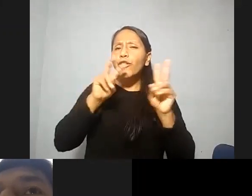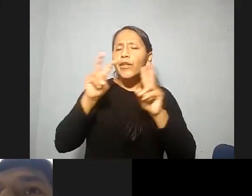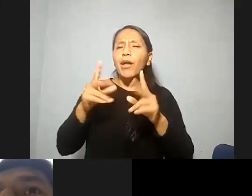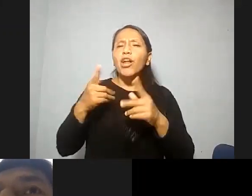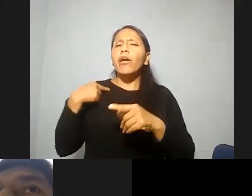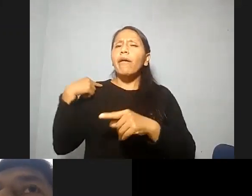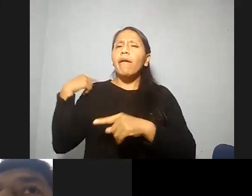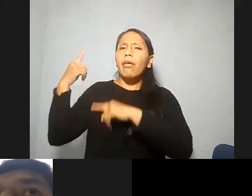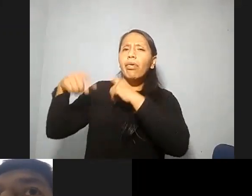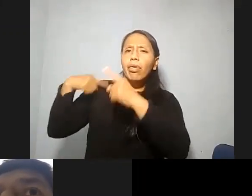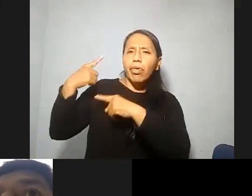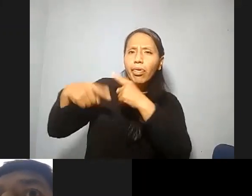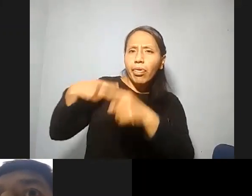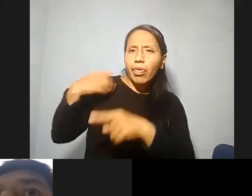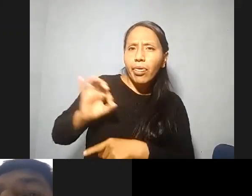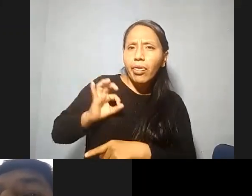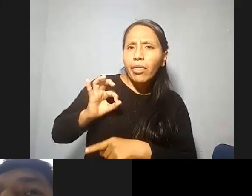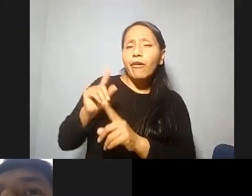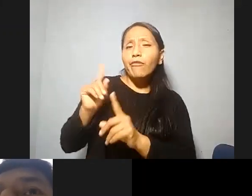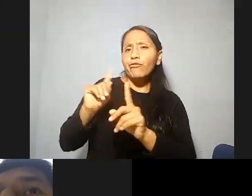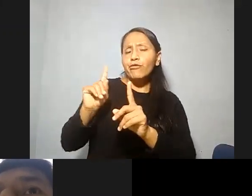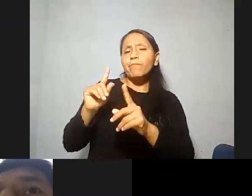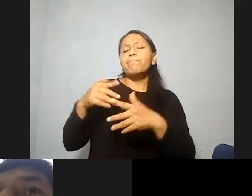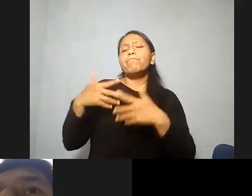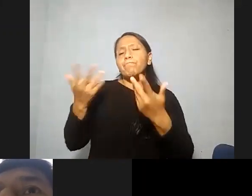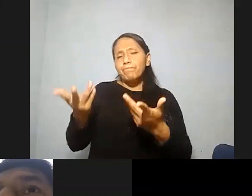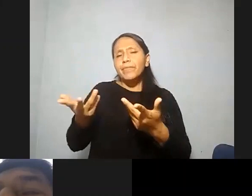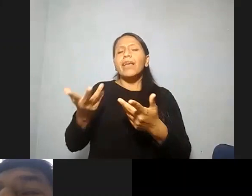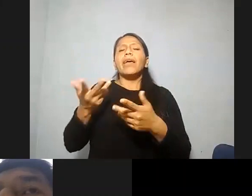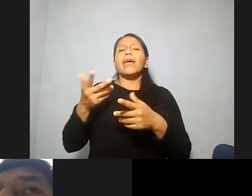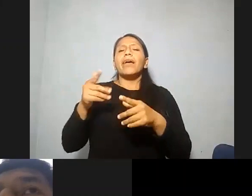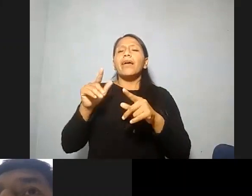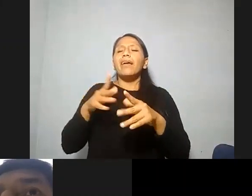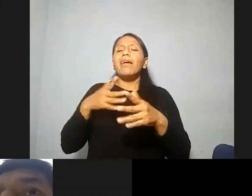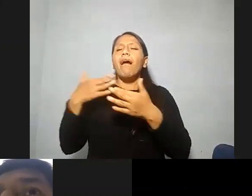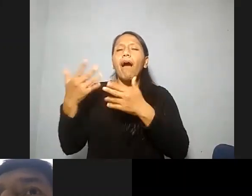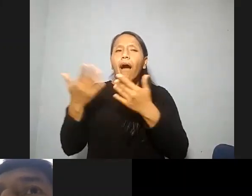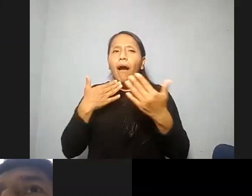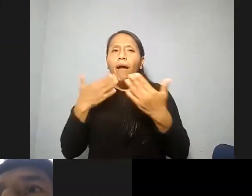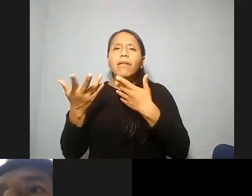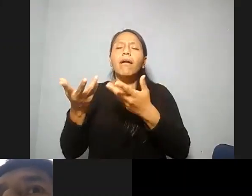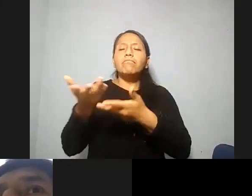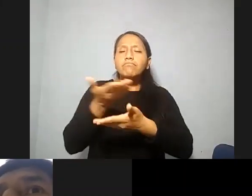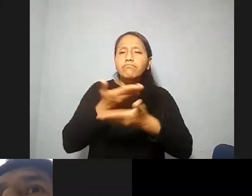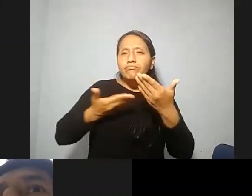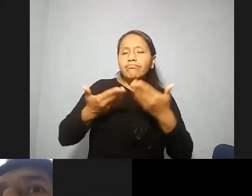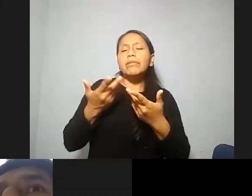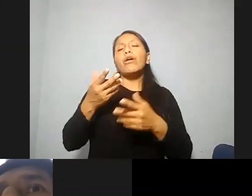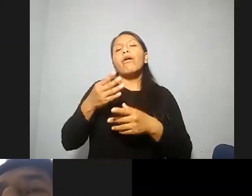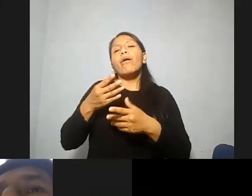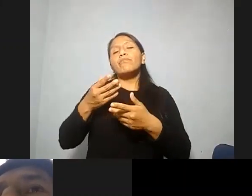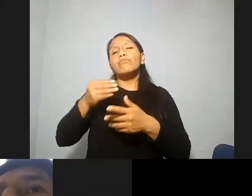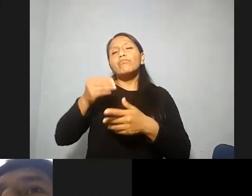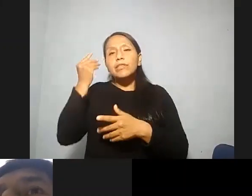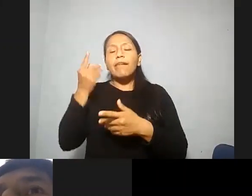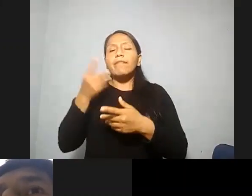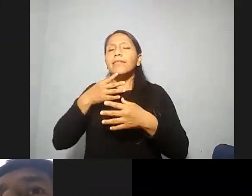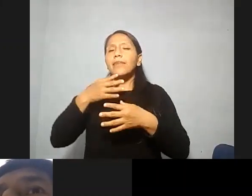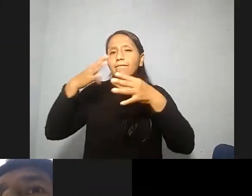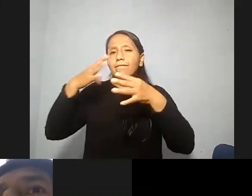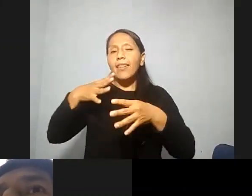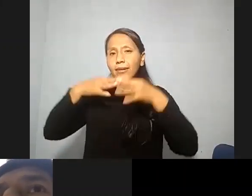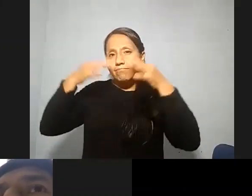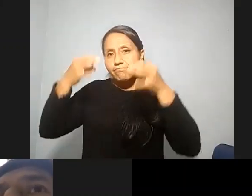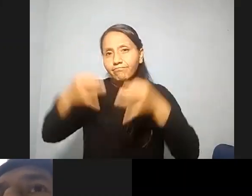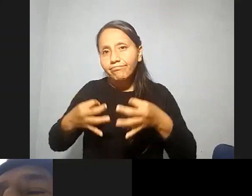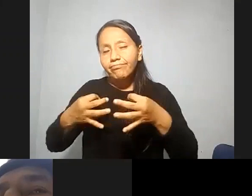desde mucho tiempo, y bueno, que se habla, se aborda, pero por ahí muchas veces no se concretan, ¿no? Por ahí lo que